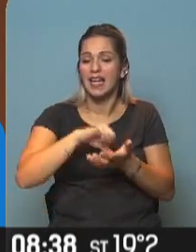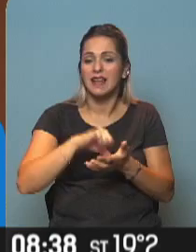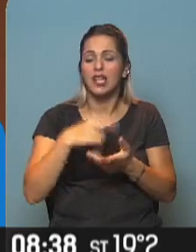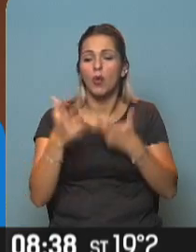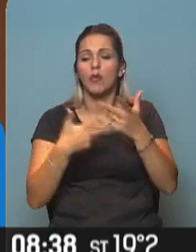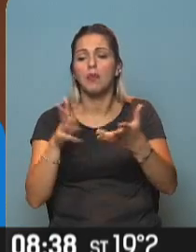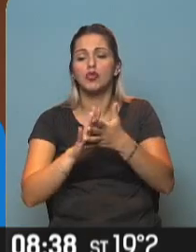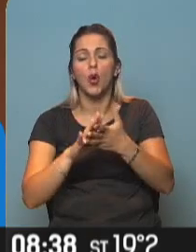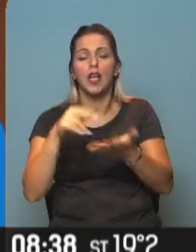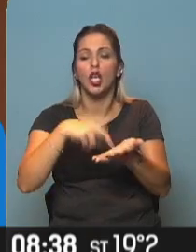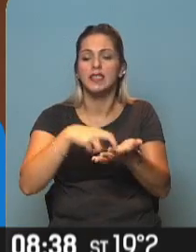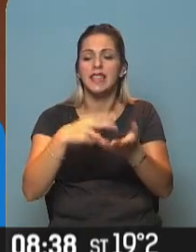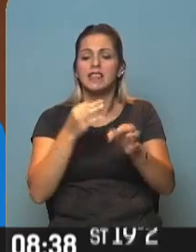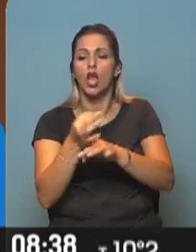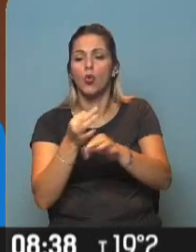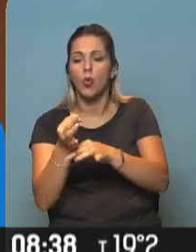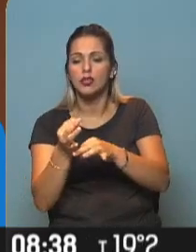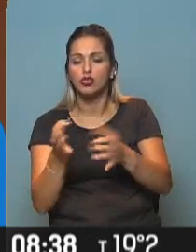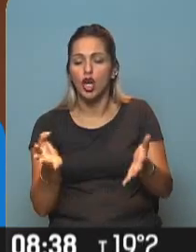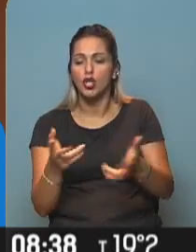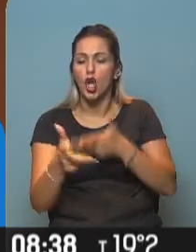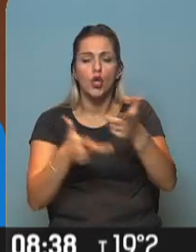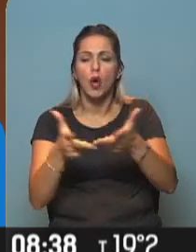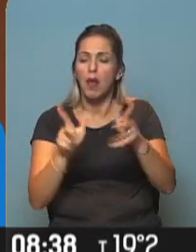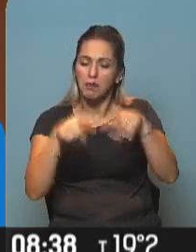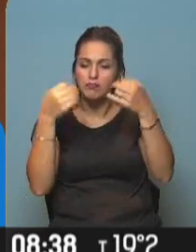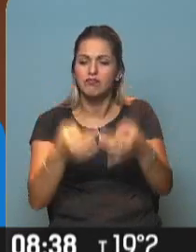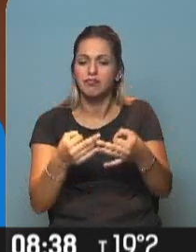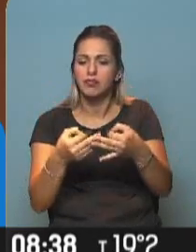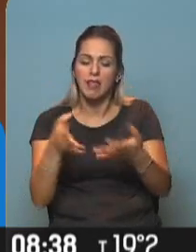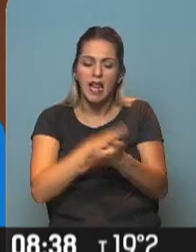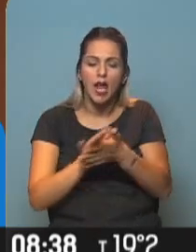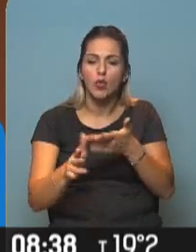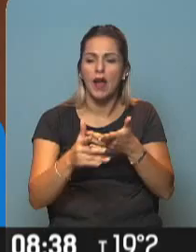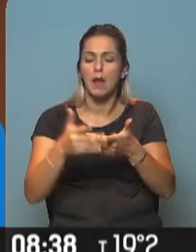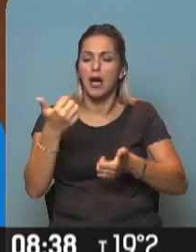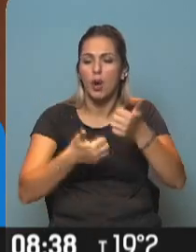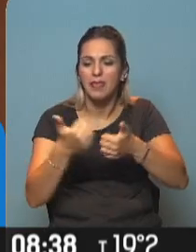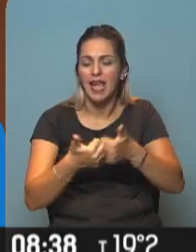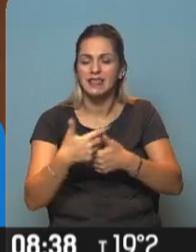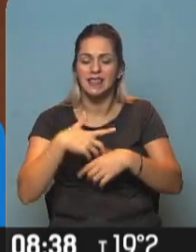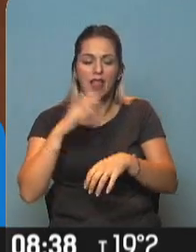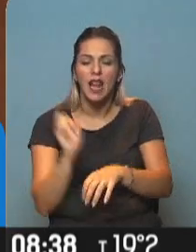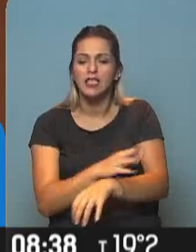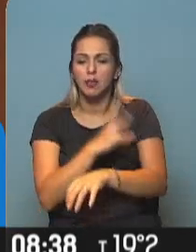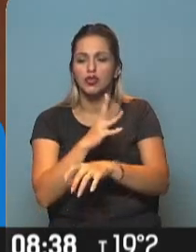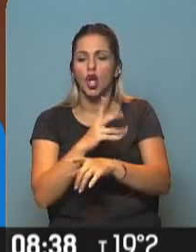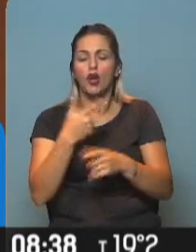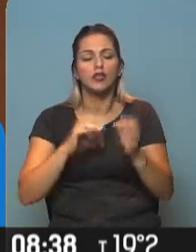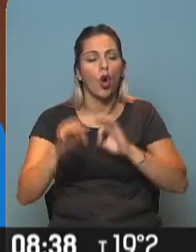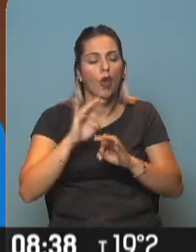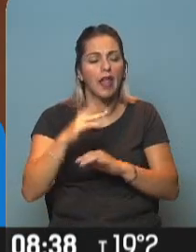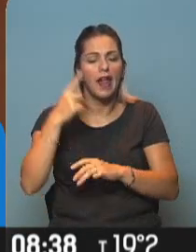noticias de educación no hablamos específicamente de las nuevas competencias socioemocionales que tienen que tener o del emprendedurismo